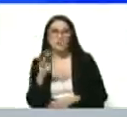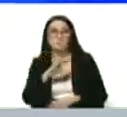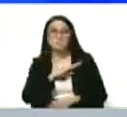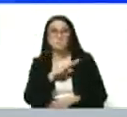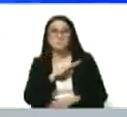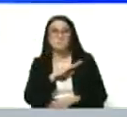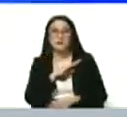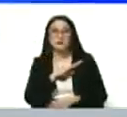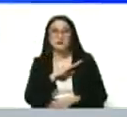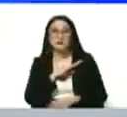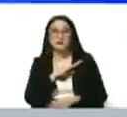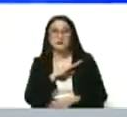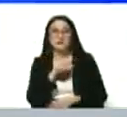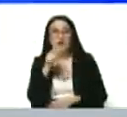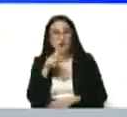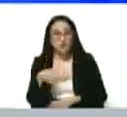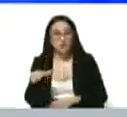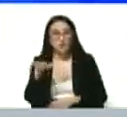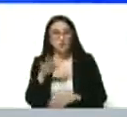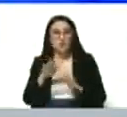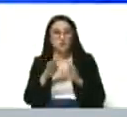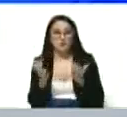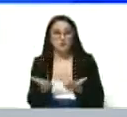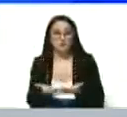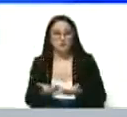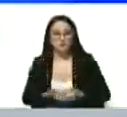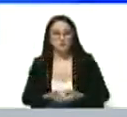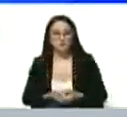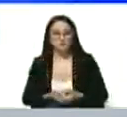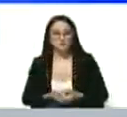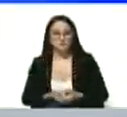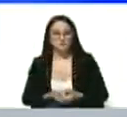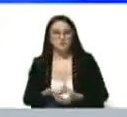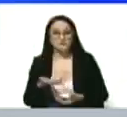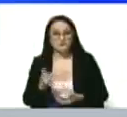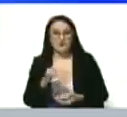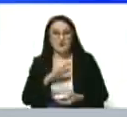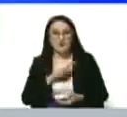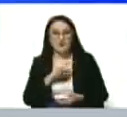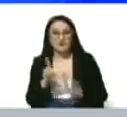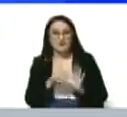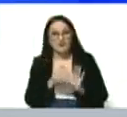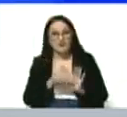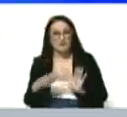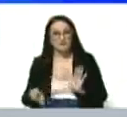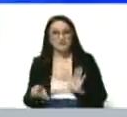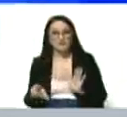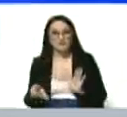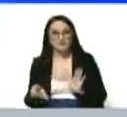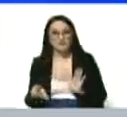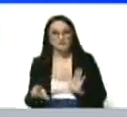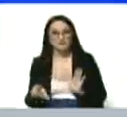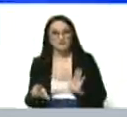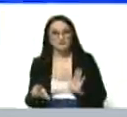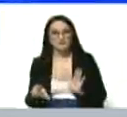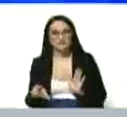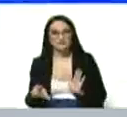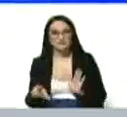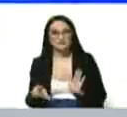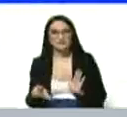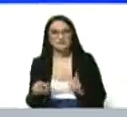pertenecen a los pueblos del mundo, quienes poseen el derecho de acceder a